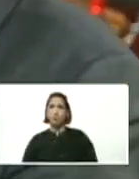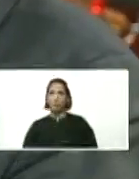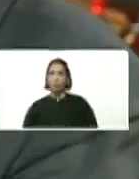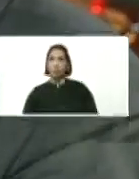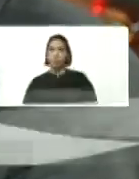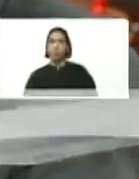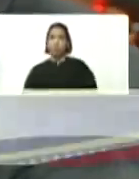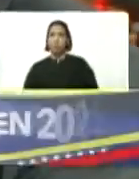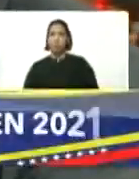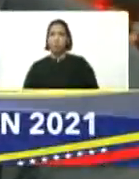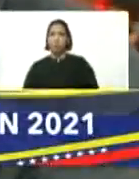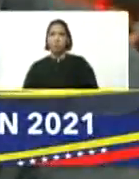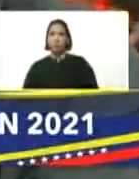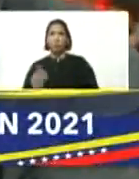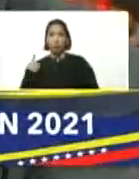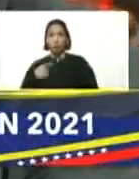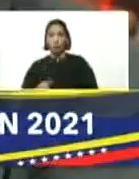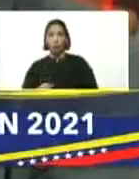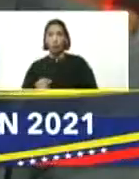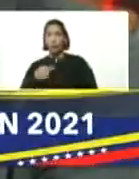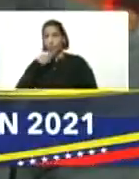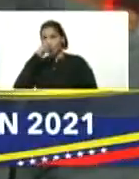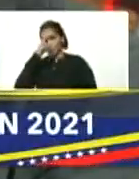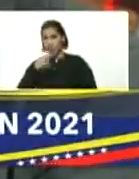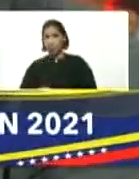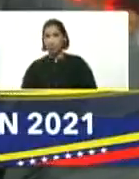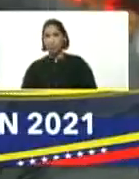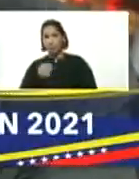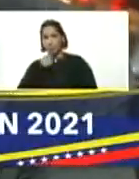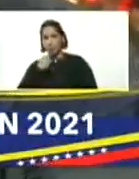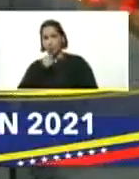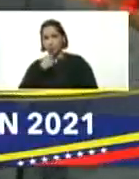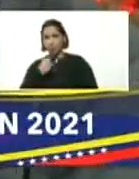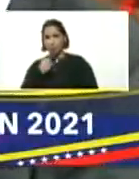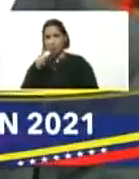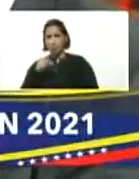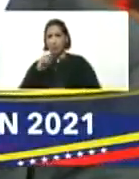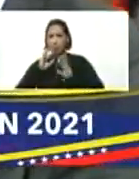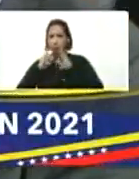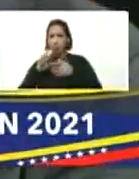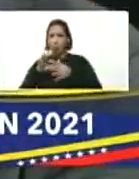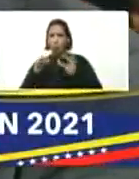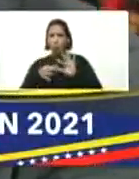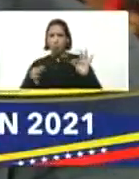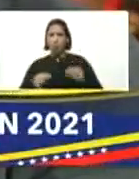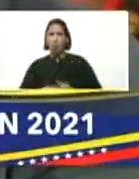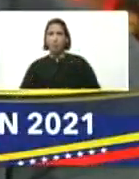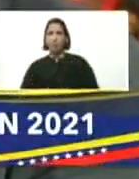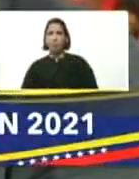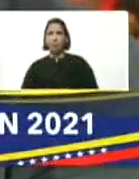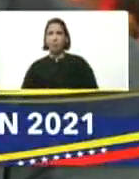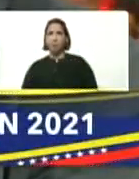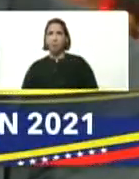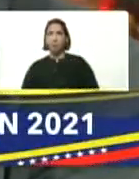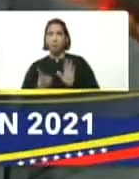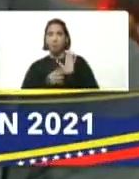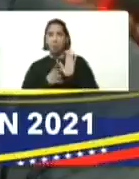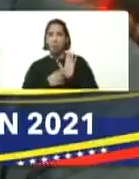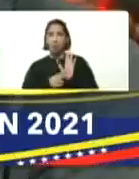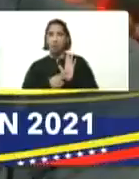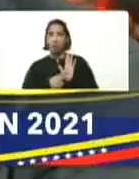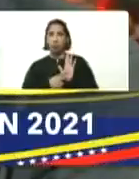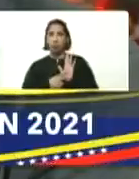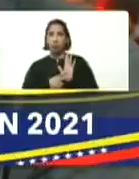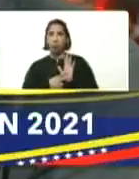es su hijo, Cotepa Delgado, su padre, es periodista, es cuentista. La verdad que ha